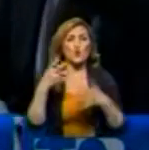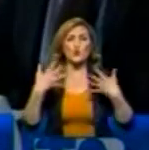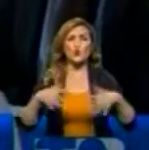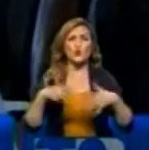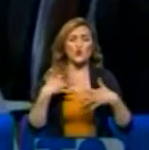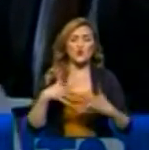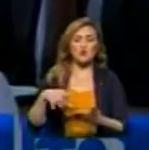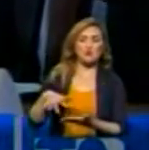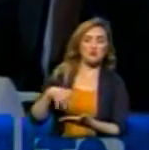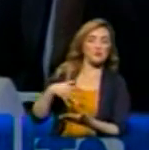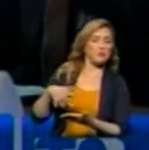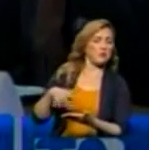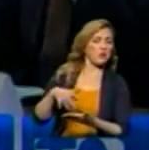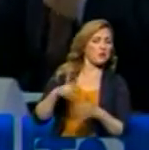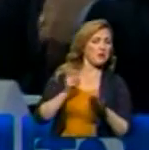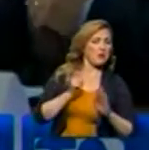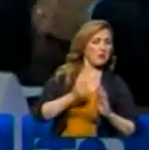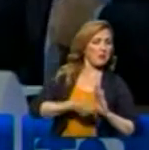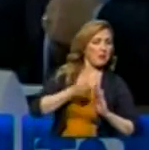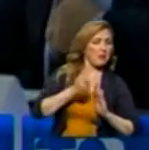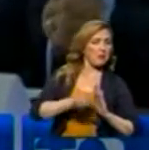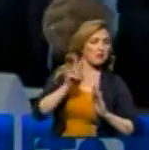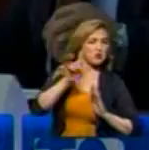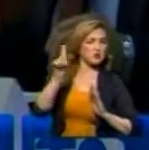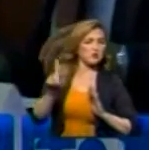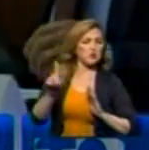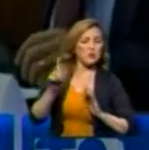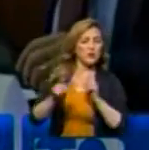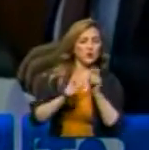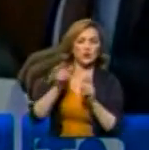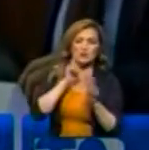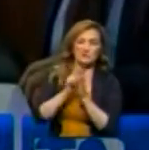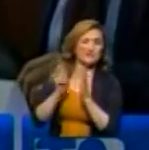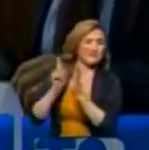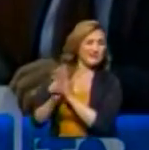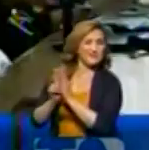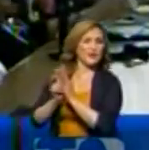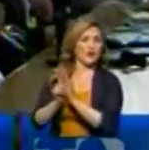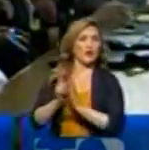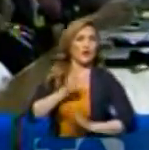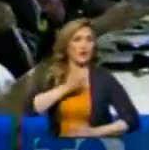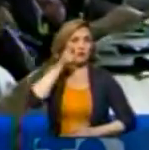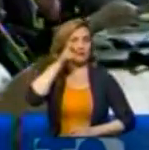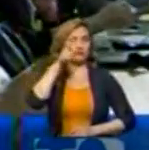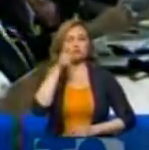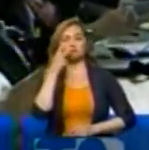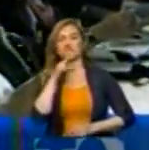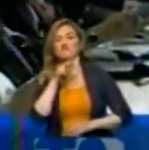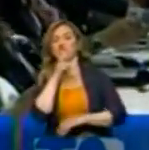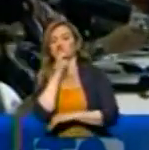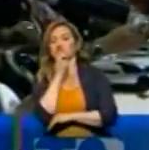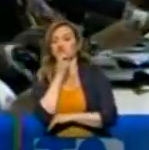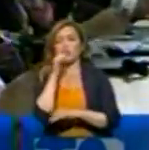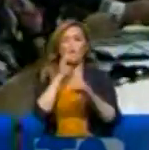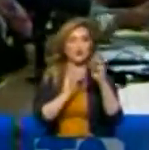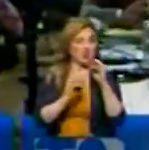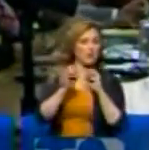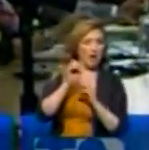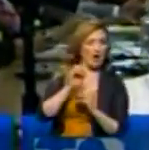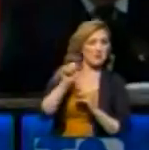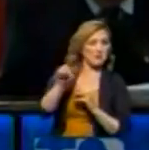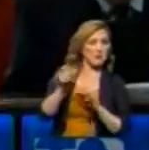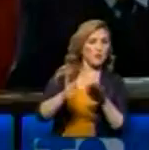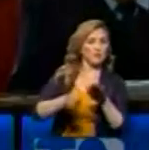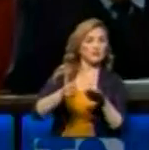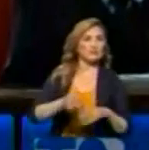en reiteradas ocasiones por los abogados de los 21 procesados y observado por la propia fiscal general. Ha sido una jornada en la que